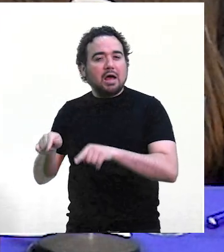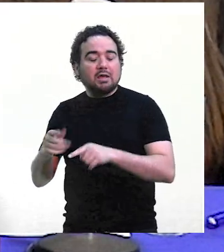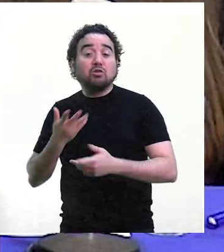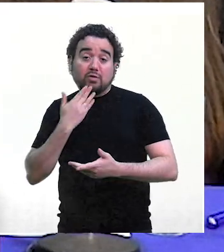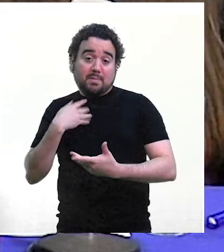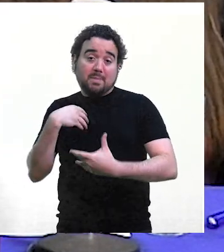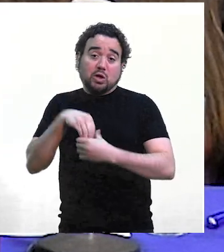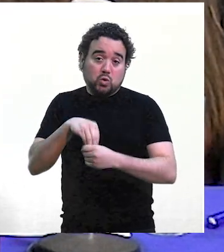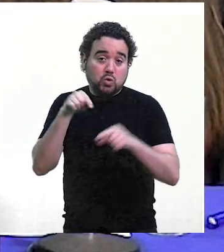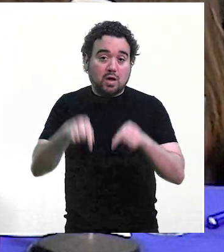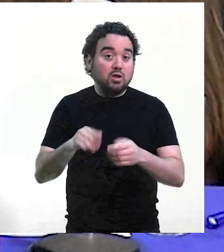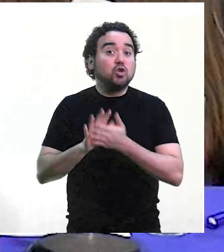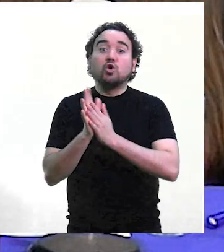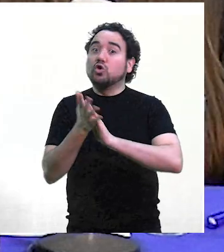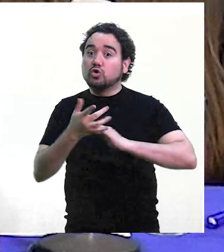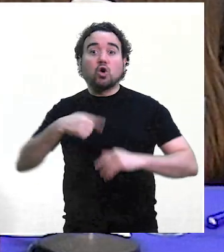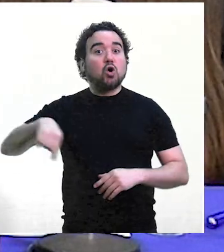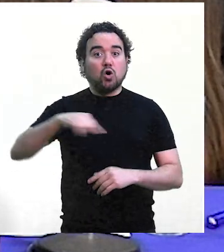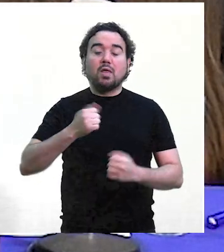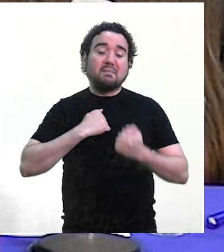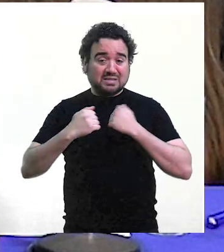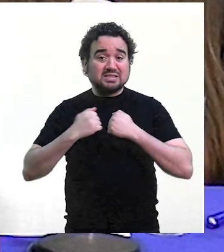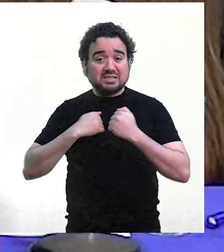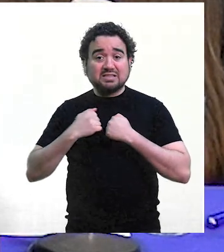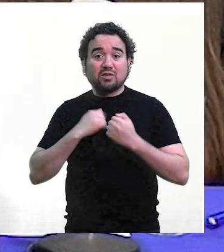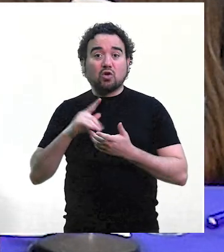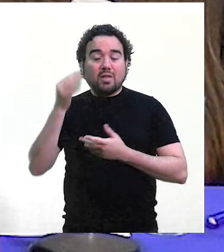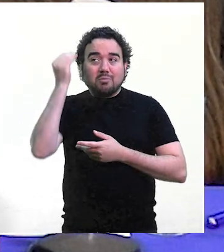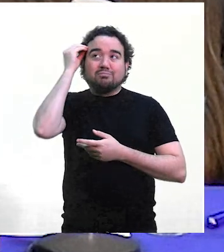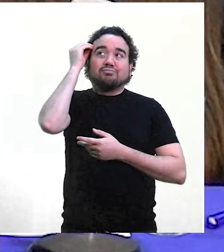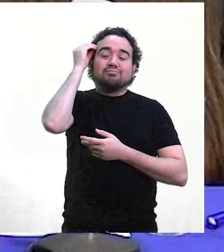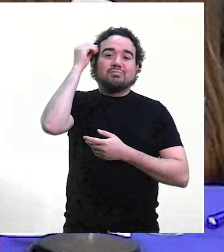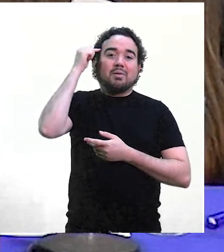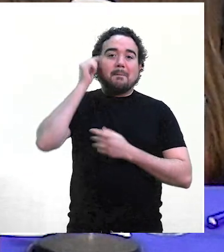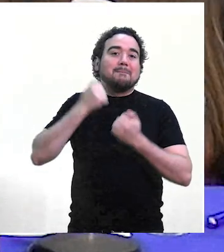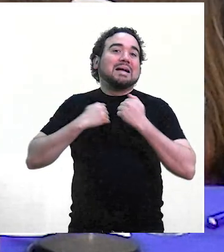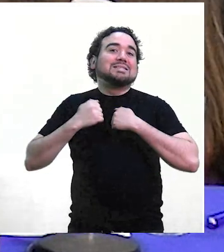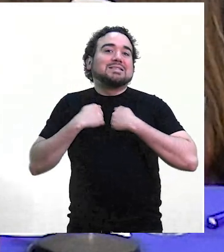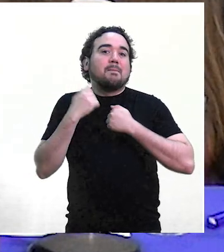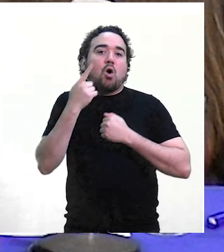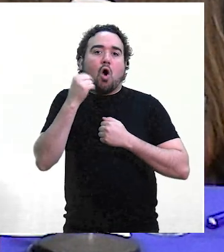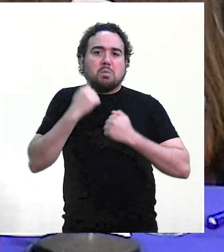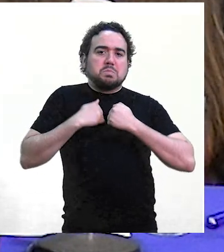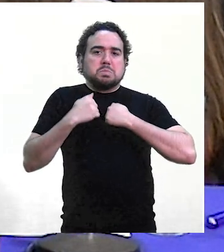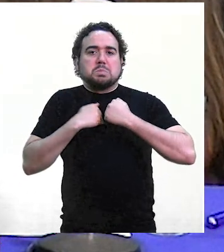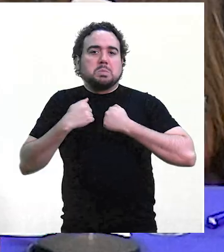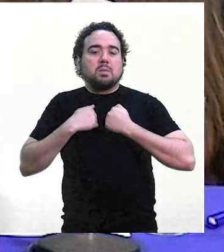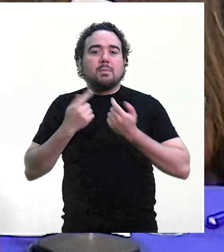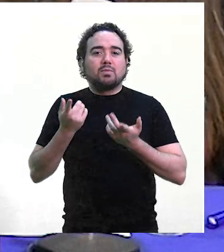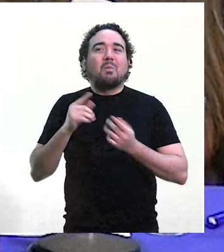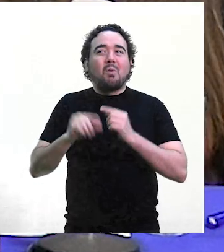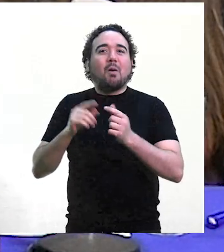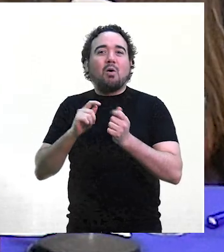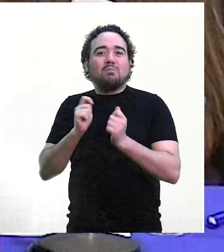haciendo, ya, donde yo también me incluyo, porque todas somos machistas, todas tenemos algo ahí que queda. Y claro, estamos en